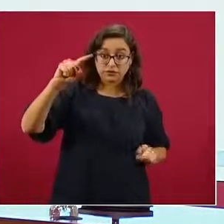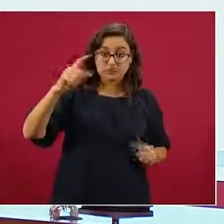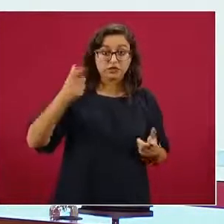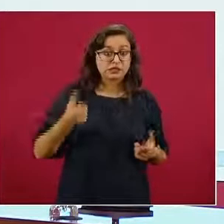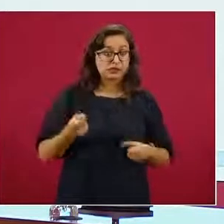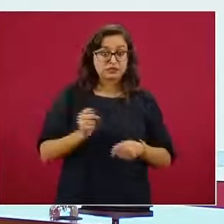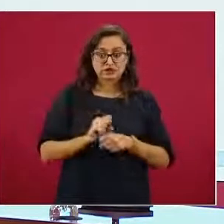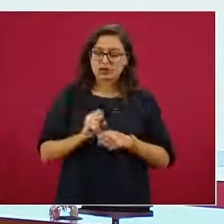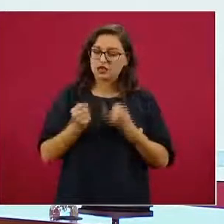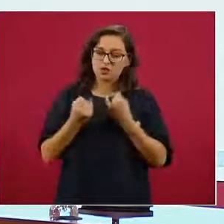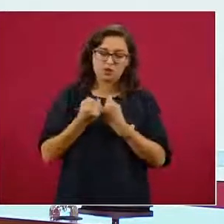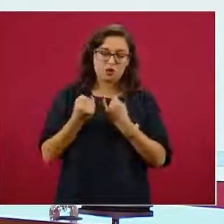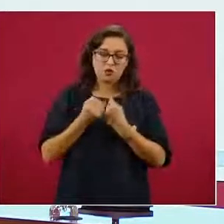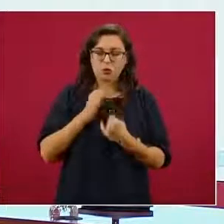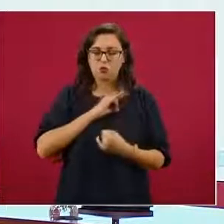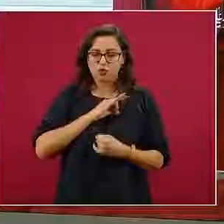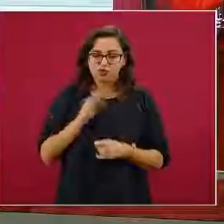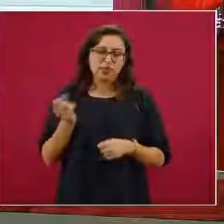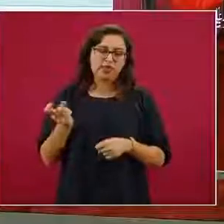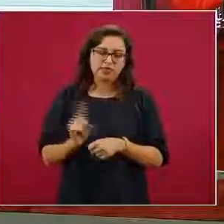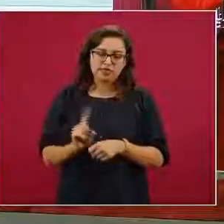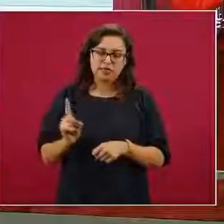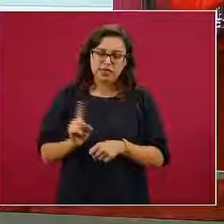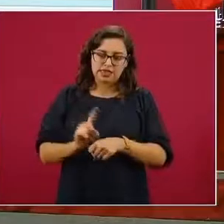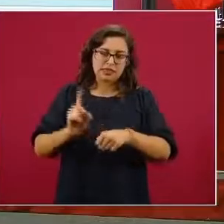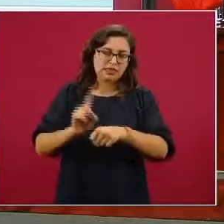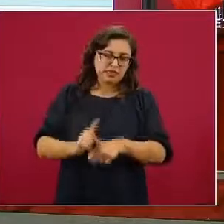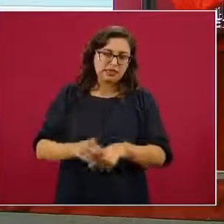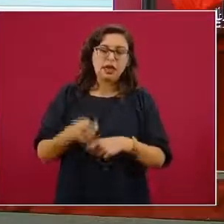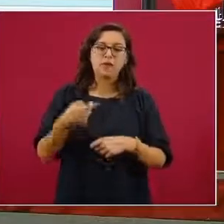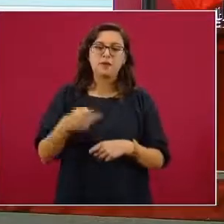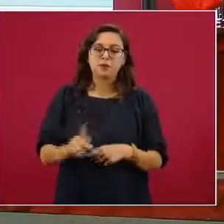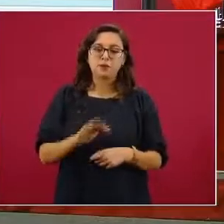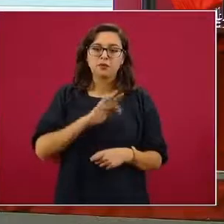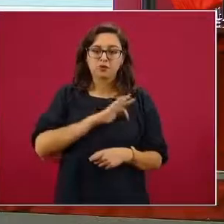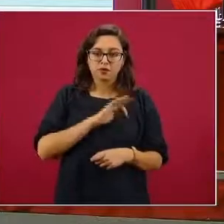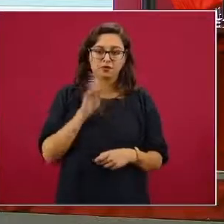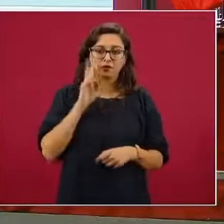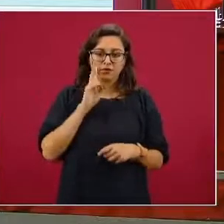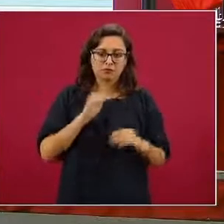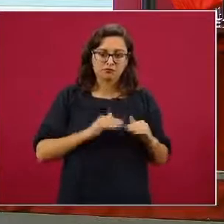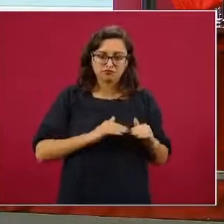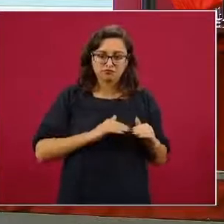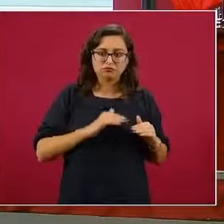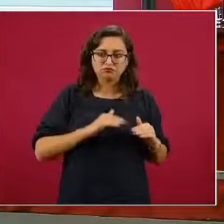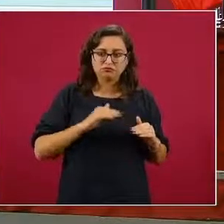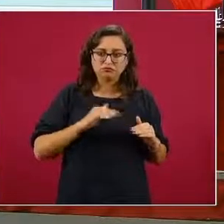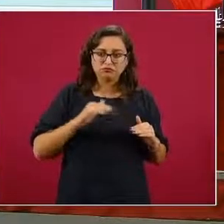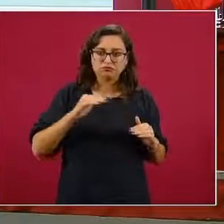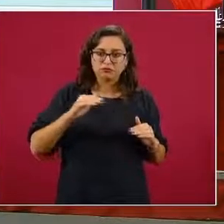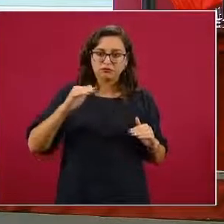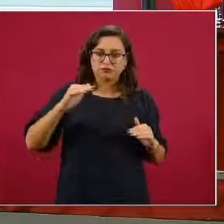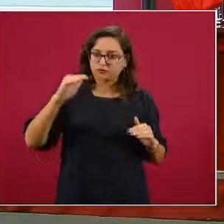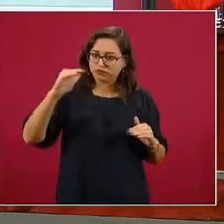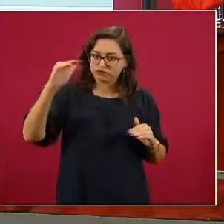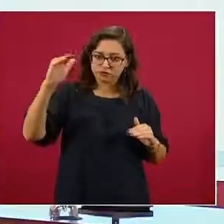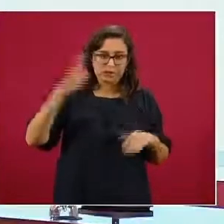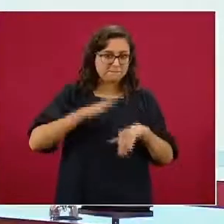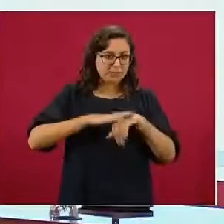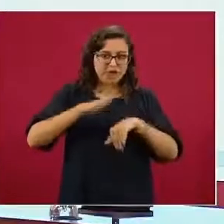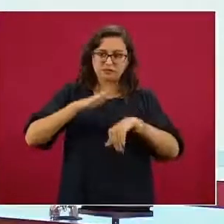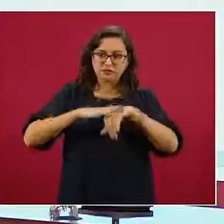gráfica fuera día por día, pero hay más casos aquí que acá, hay más casos aquí que acá, más casos aquí que